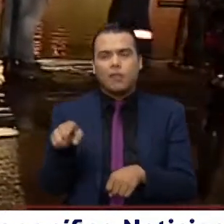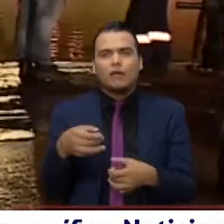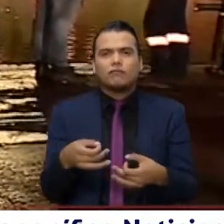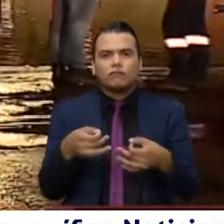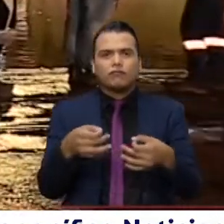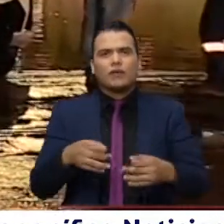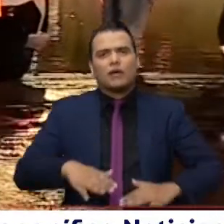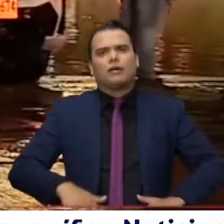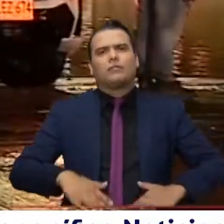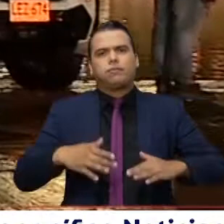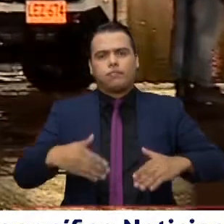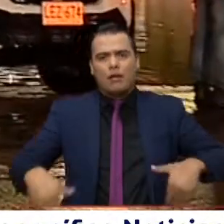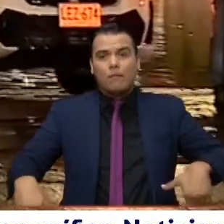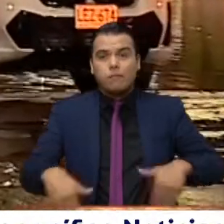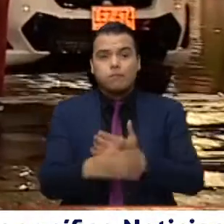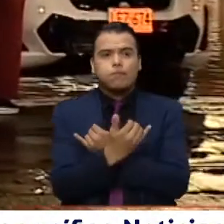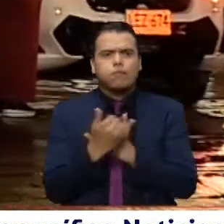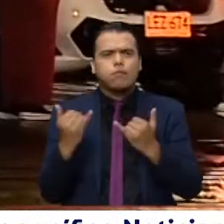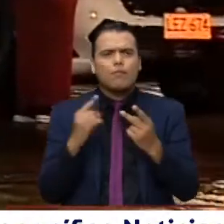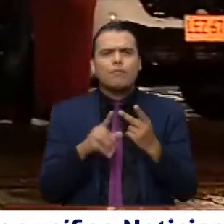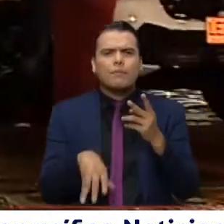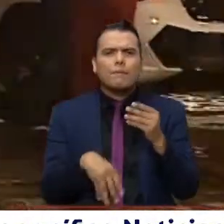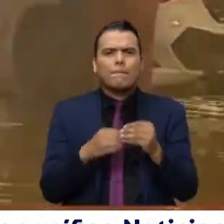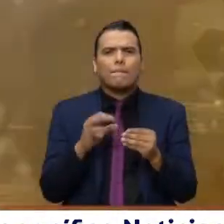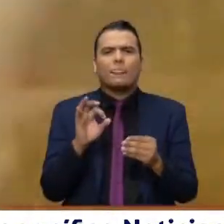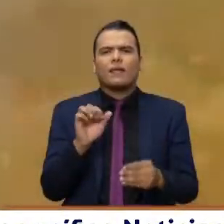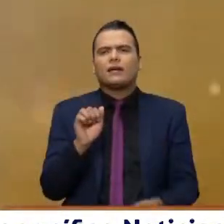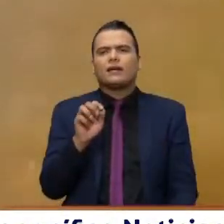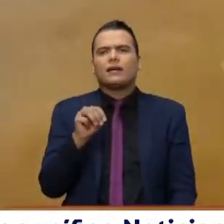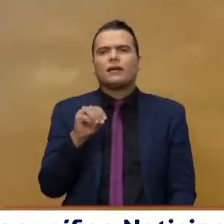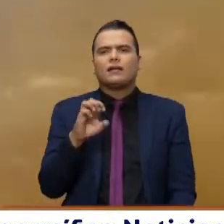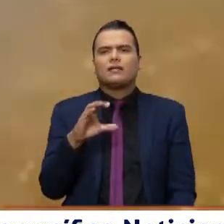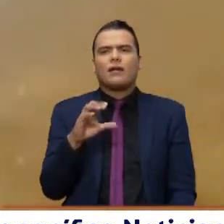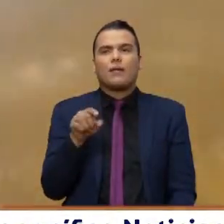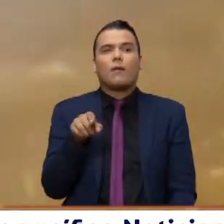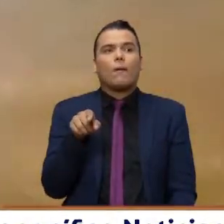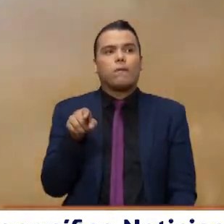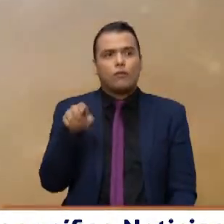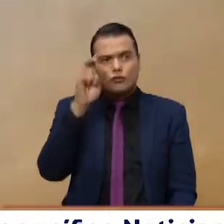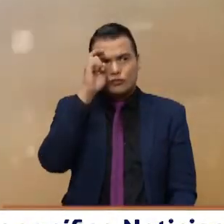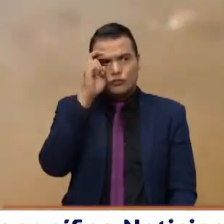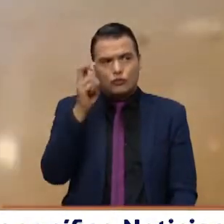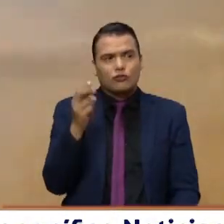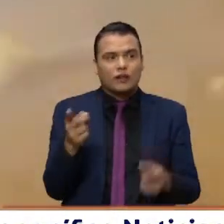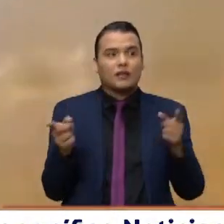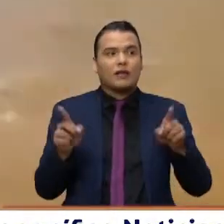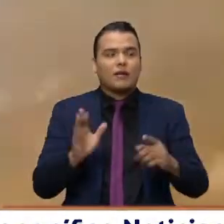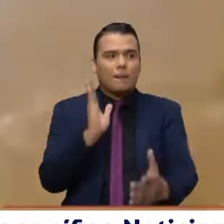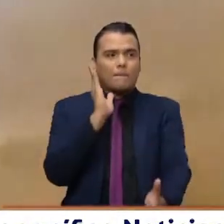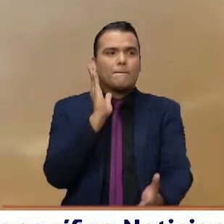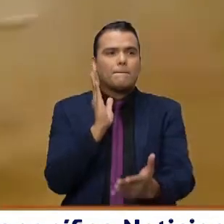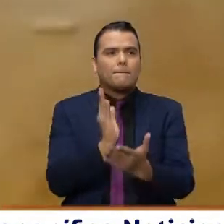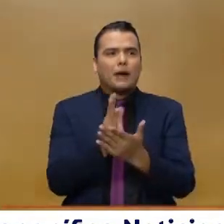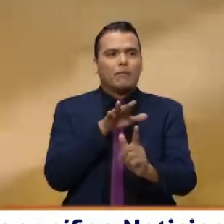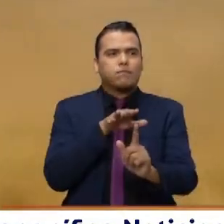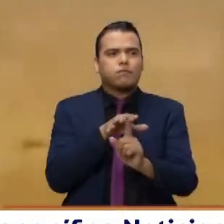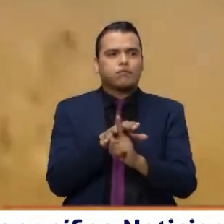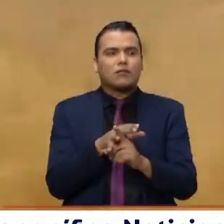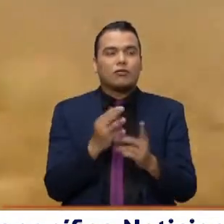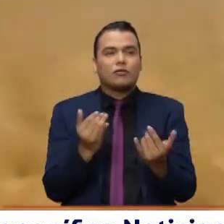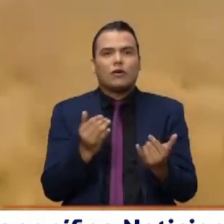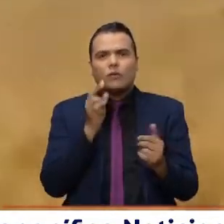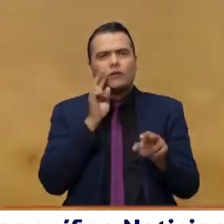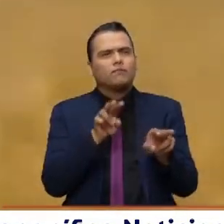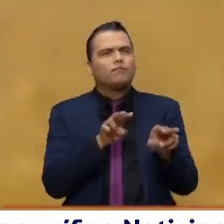presentaron inundaciones, también en el sector de Sameco. A esta hora las autoridades se encuentran haciendo un monitoreo de los canales de